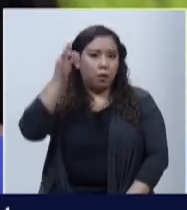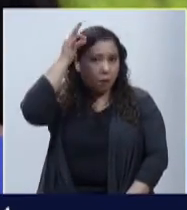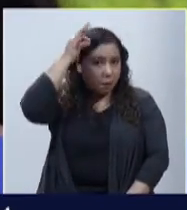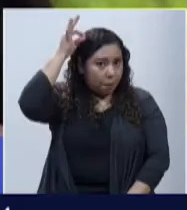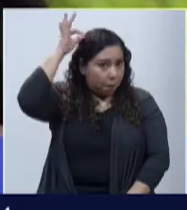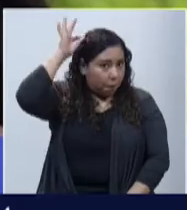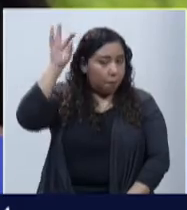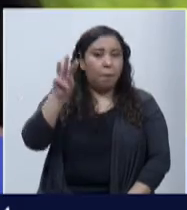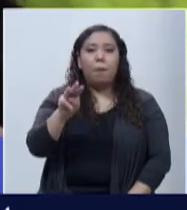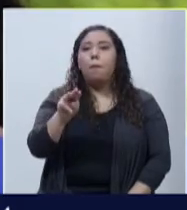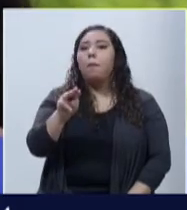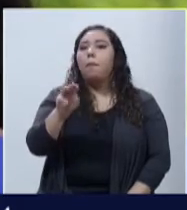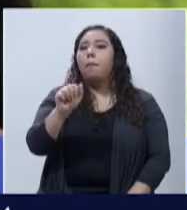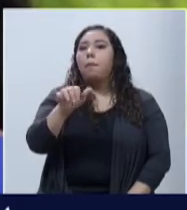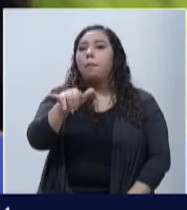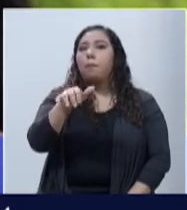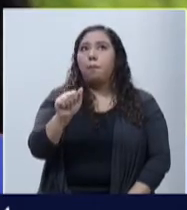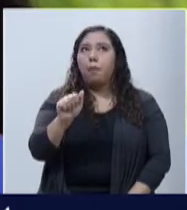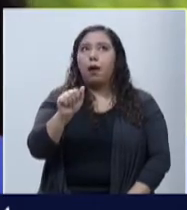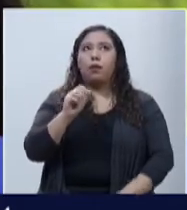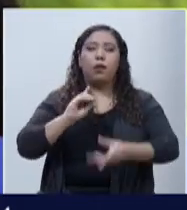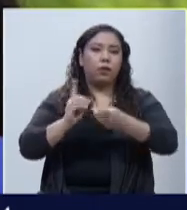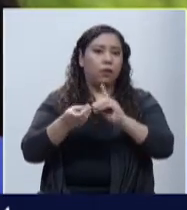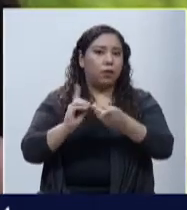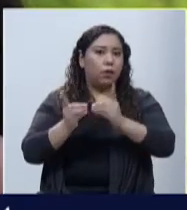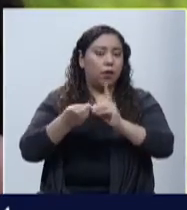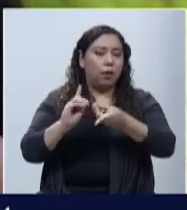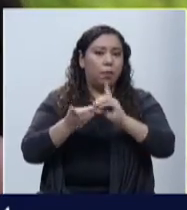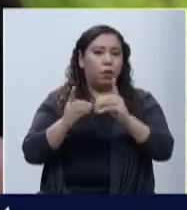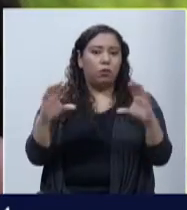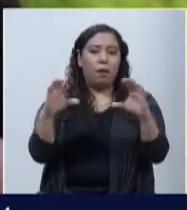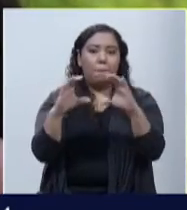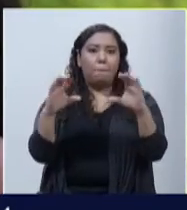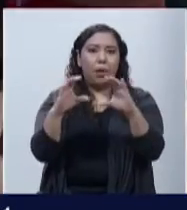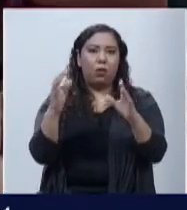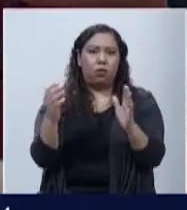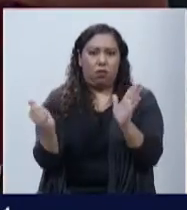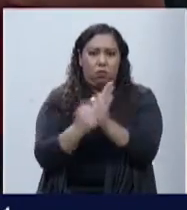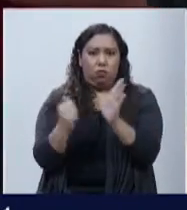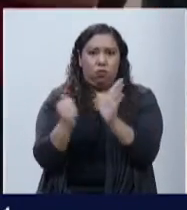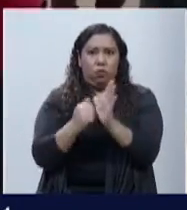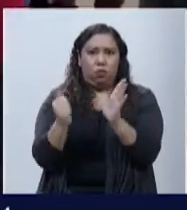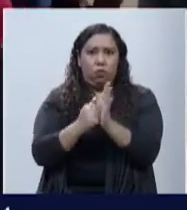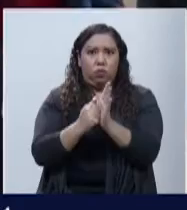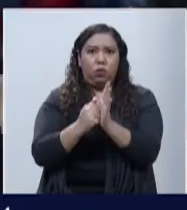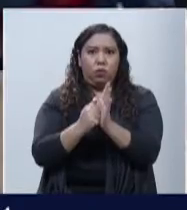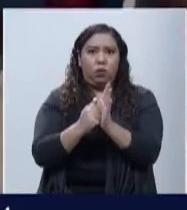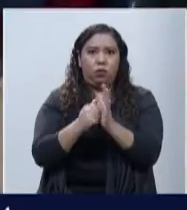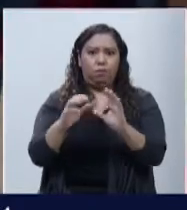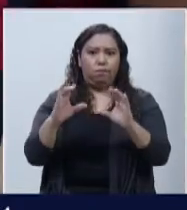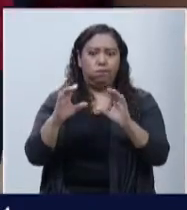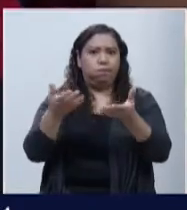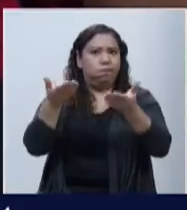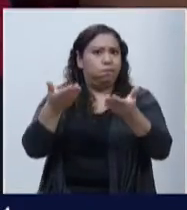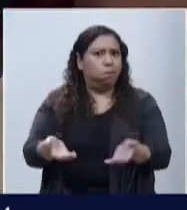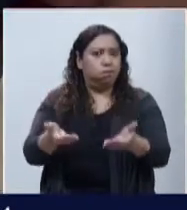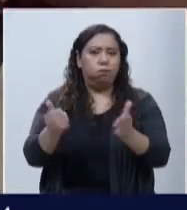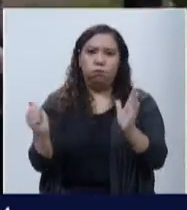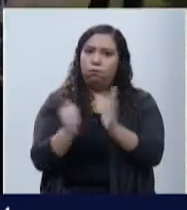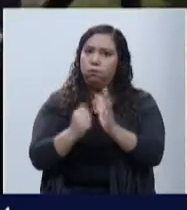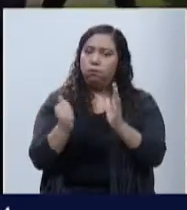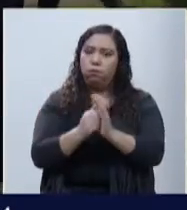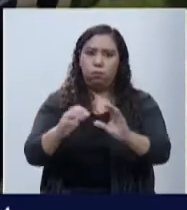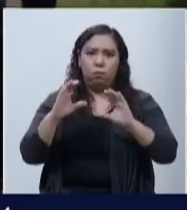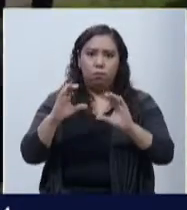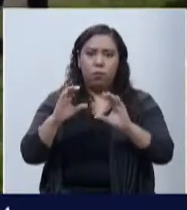inventores y los que crearon el primer deporte utilizando una pelota de caucho de hule 11 equipos uno de ellos